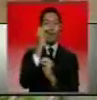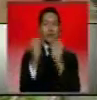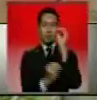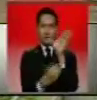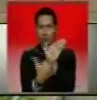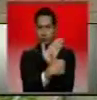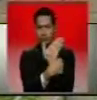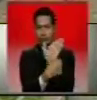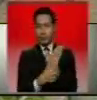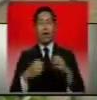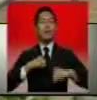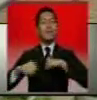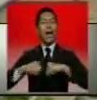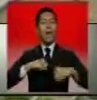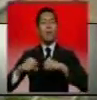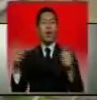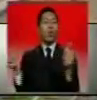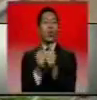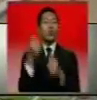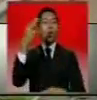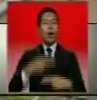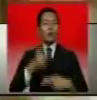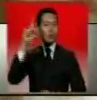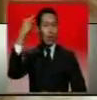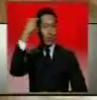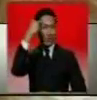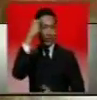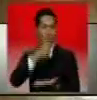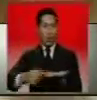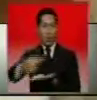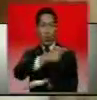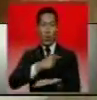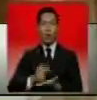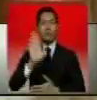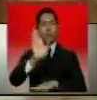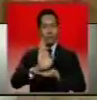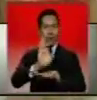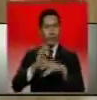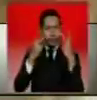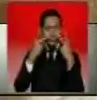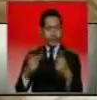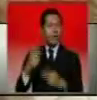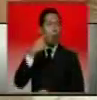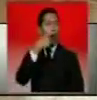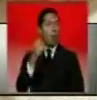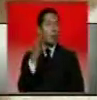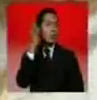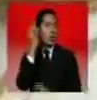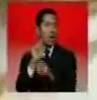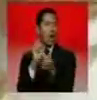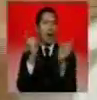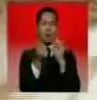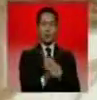junto a Roberto Cuero, exgobernador del Guayas, quien fue testigo del cambio de género.